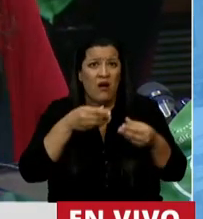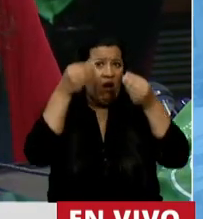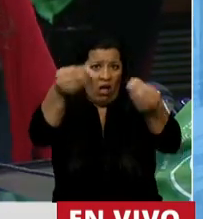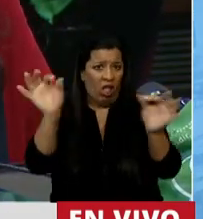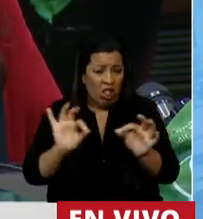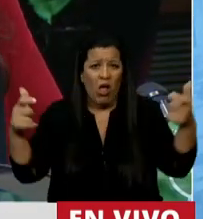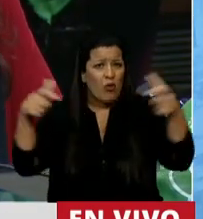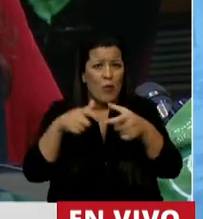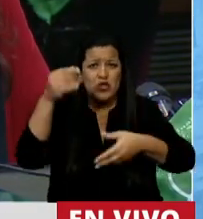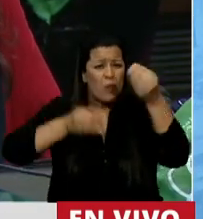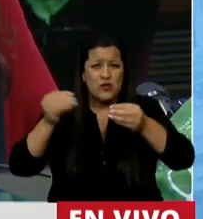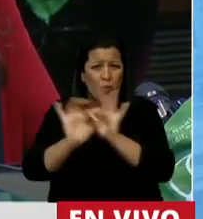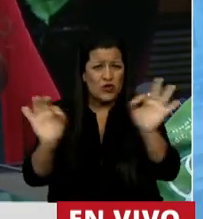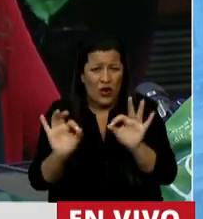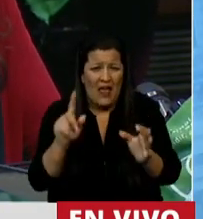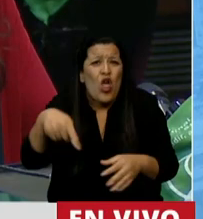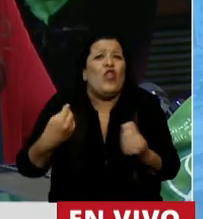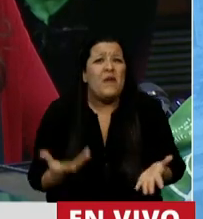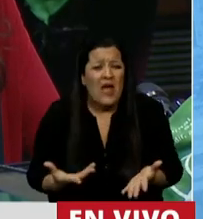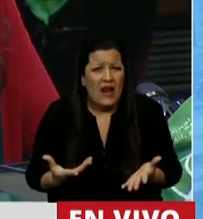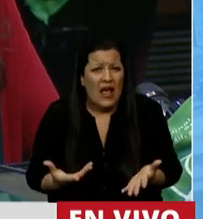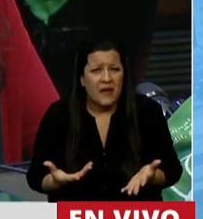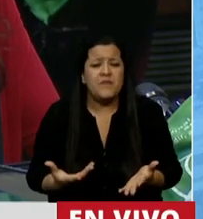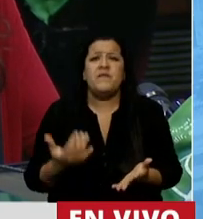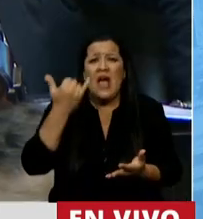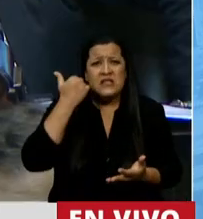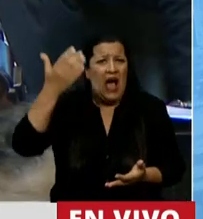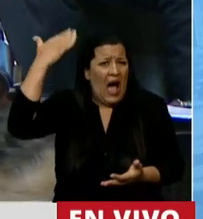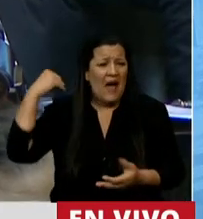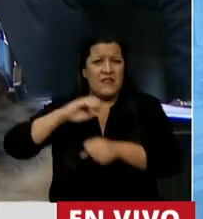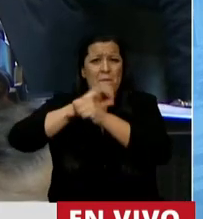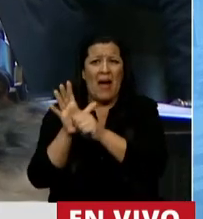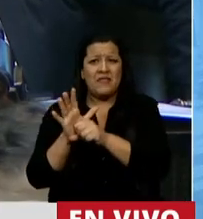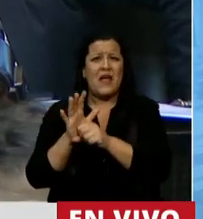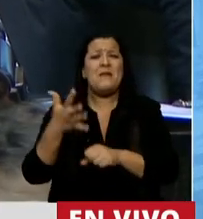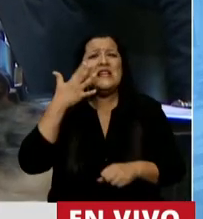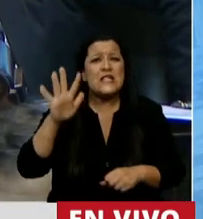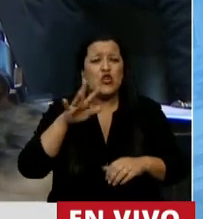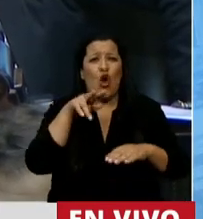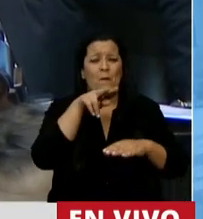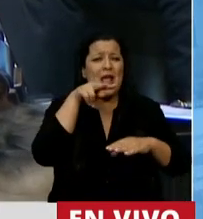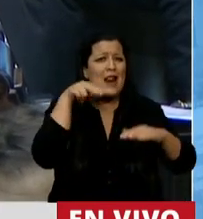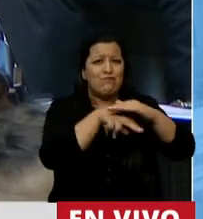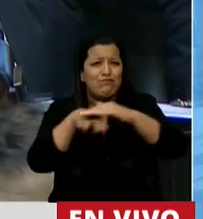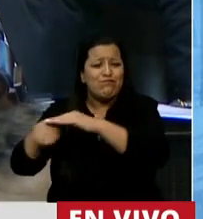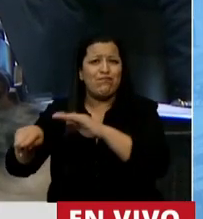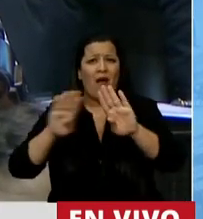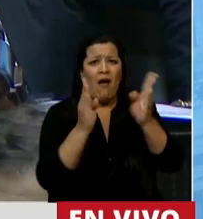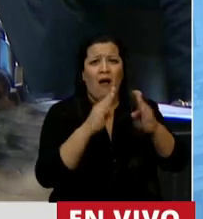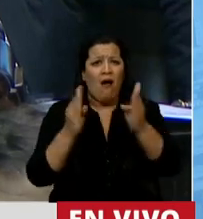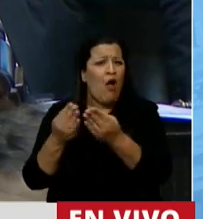la Comisión de Presupuesto. ¿De dónde sale? Al principio de la pandemia no había 5.000 camas en terapia intensiva, no